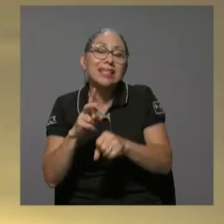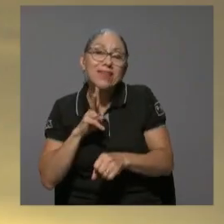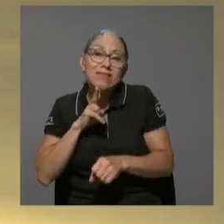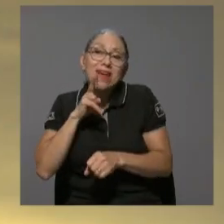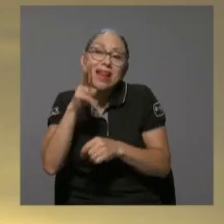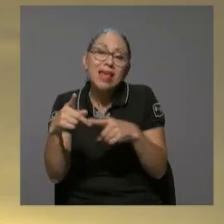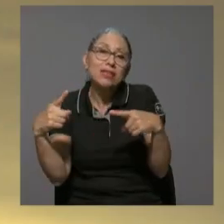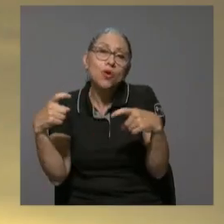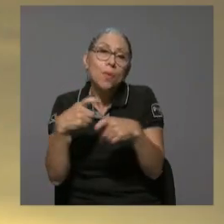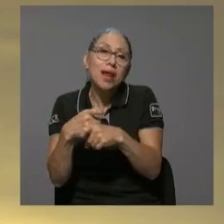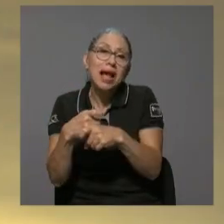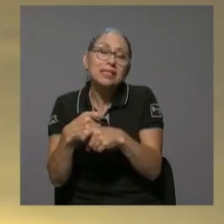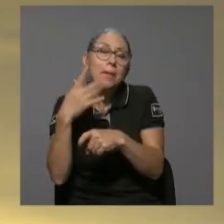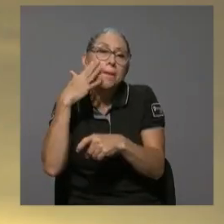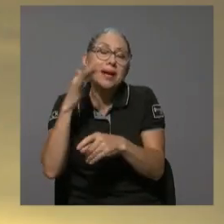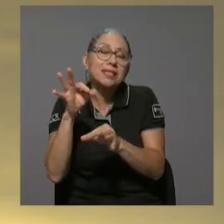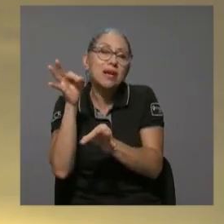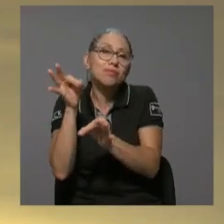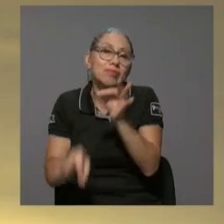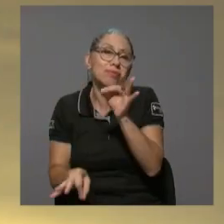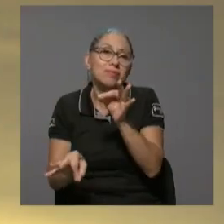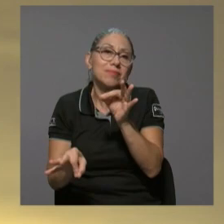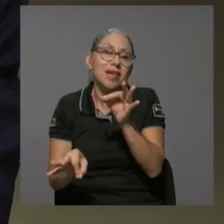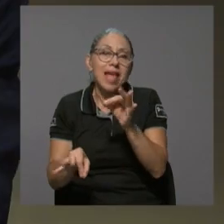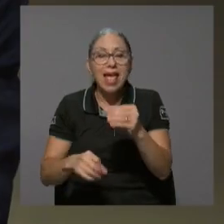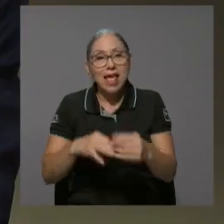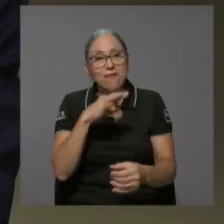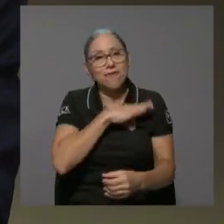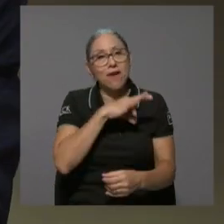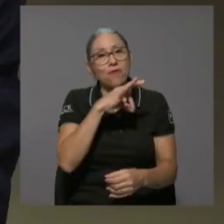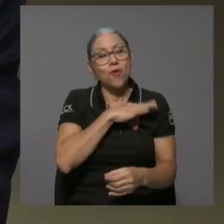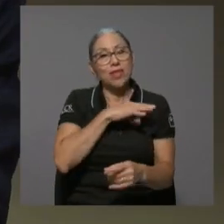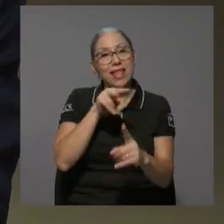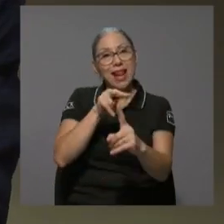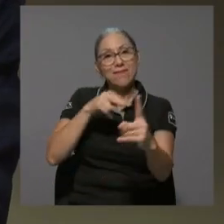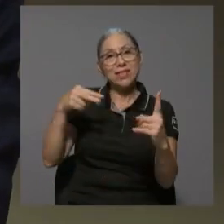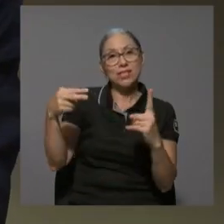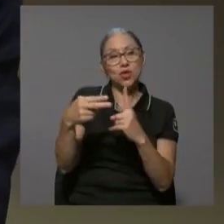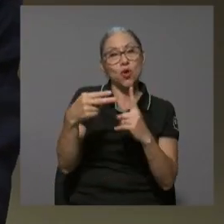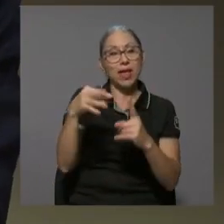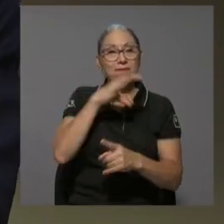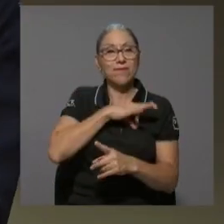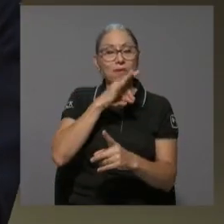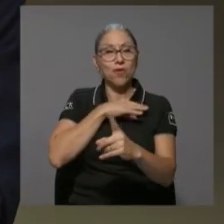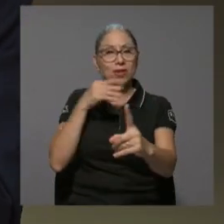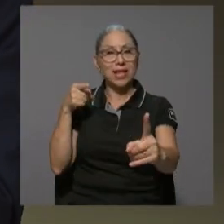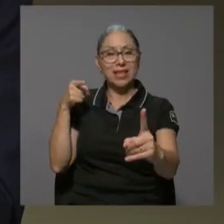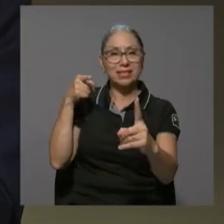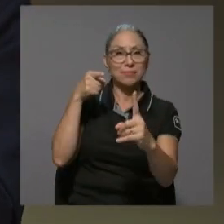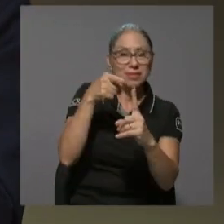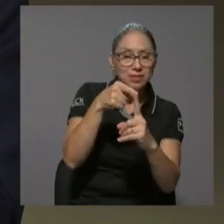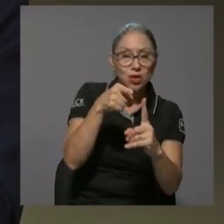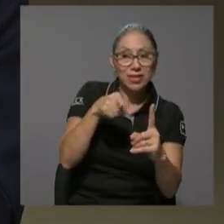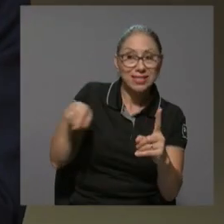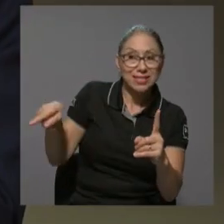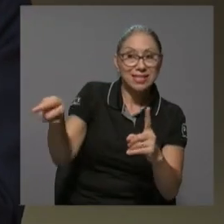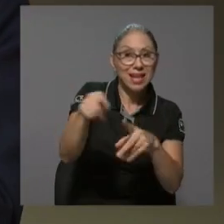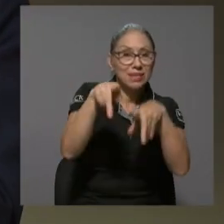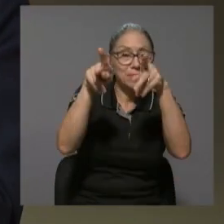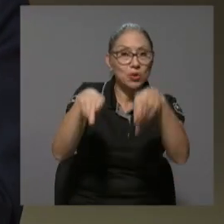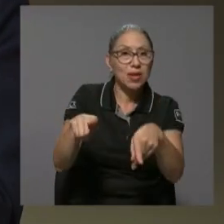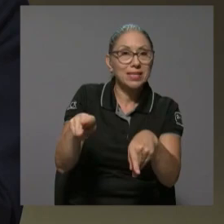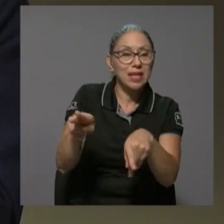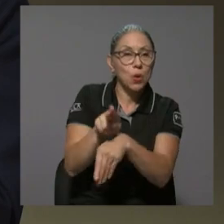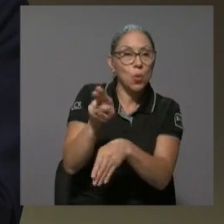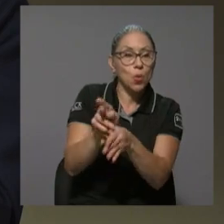favor de las visiones y de los propósitos de quienes incurren en ella. Pero también hay otros elementos. Si